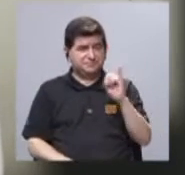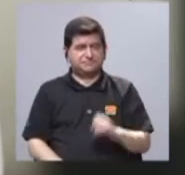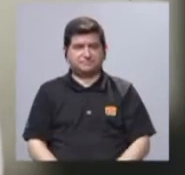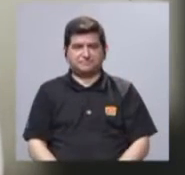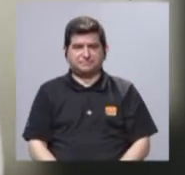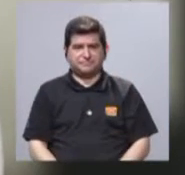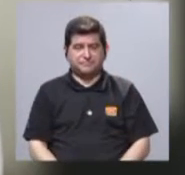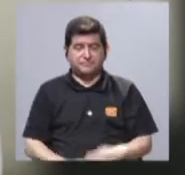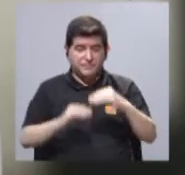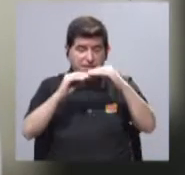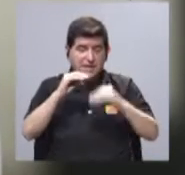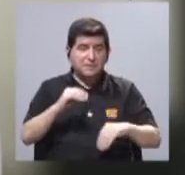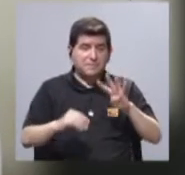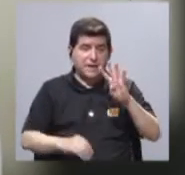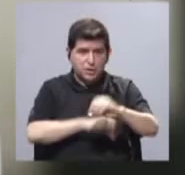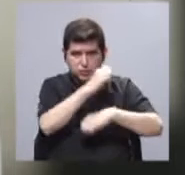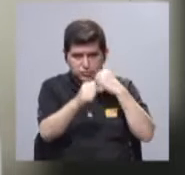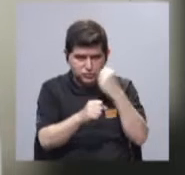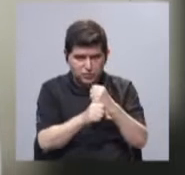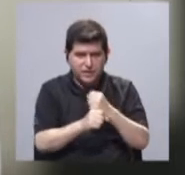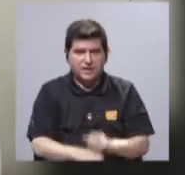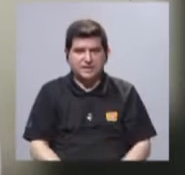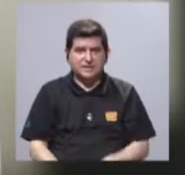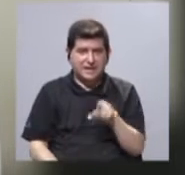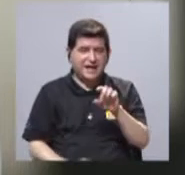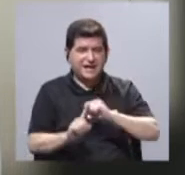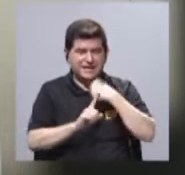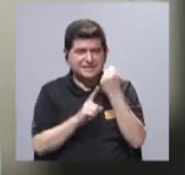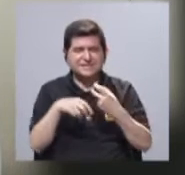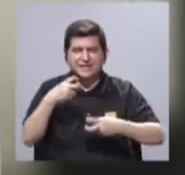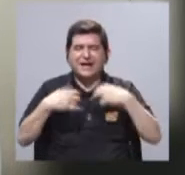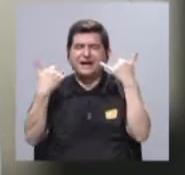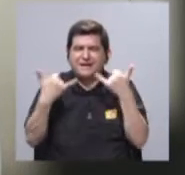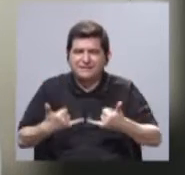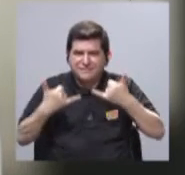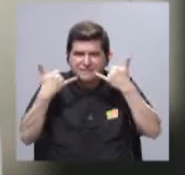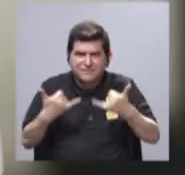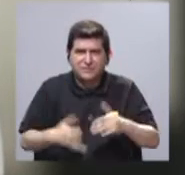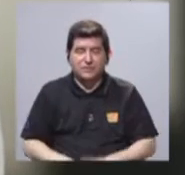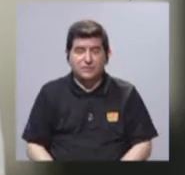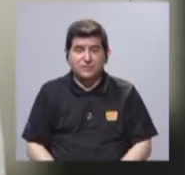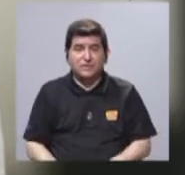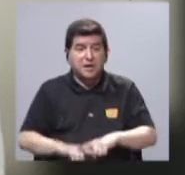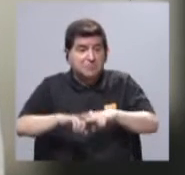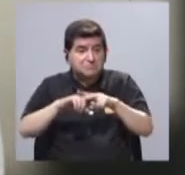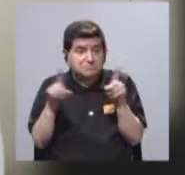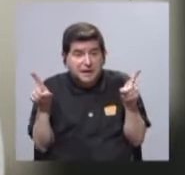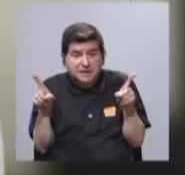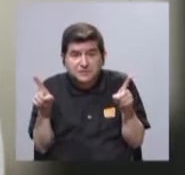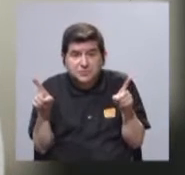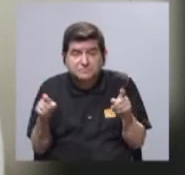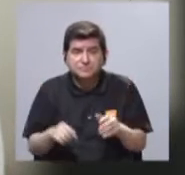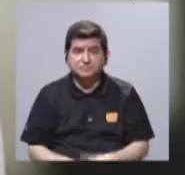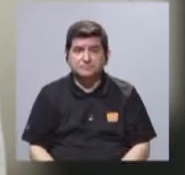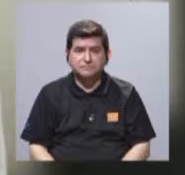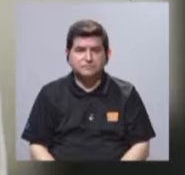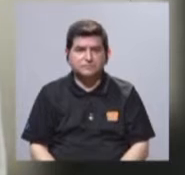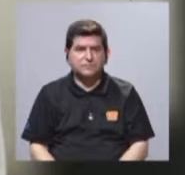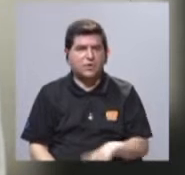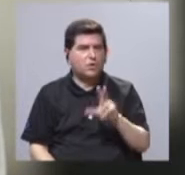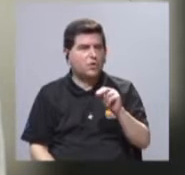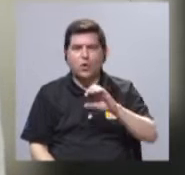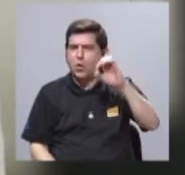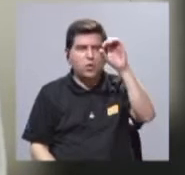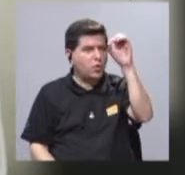y los menores de 40 años es fundamentalmente lo que está dando problemas ahora aunque ya digo no tiene pesar las